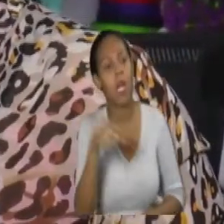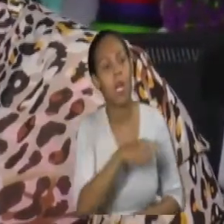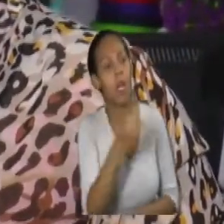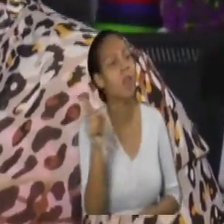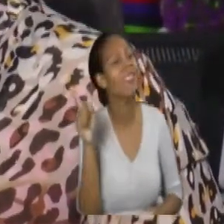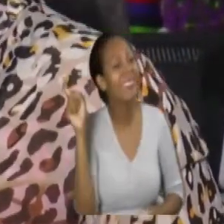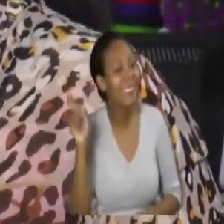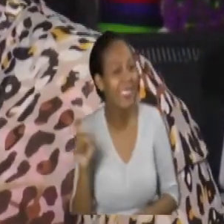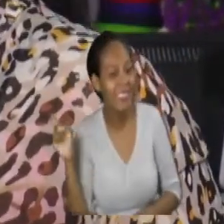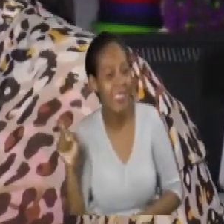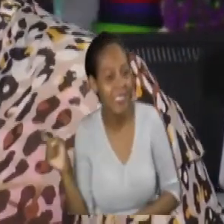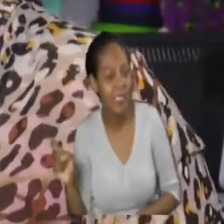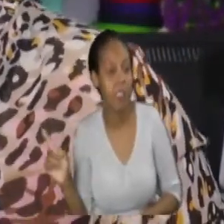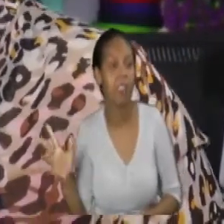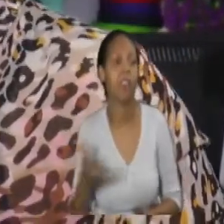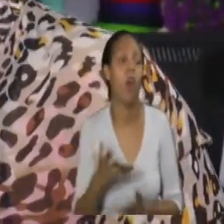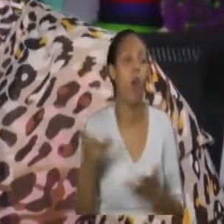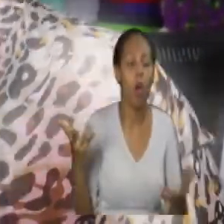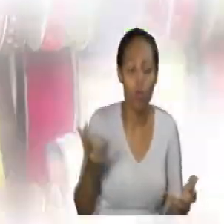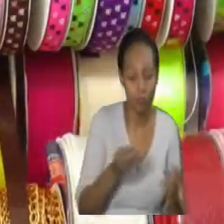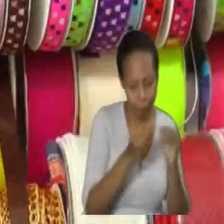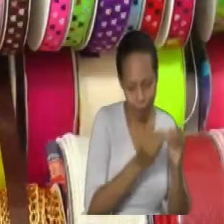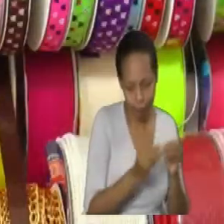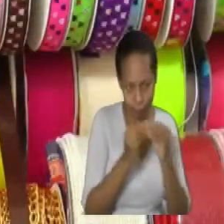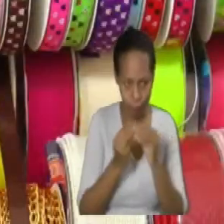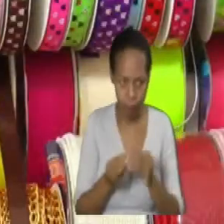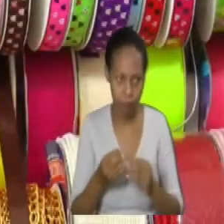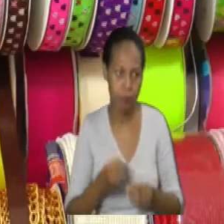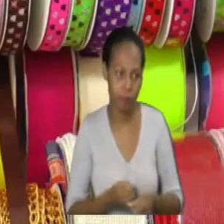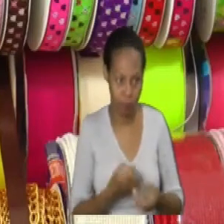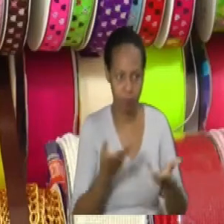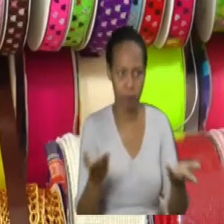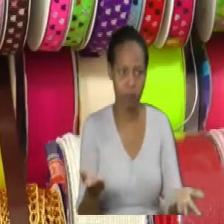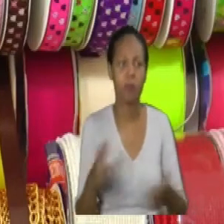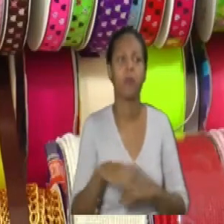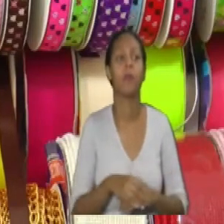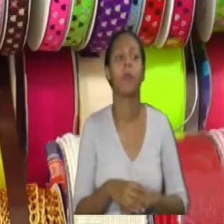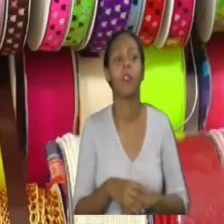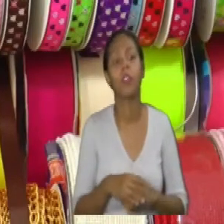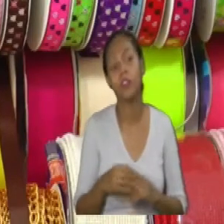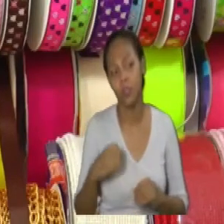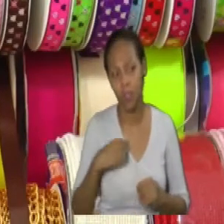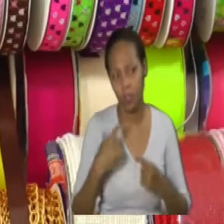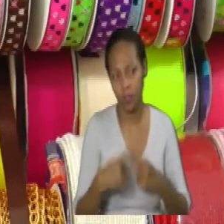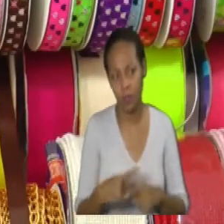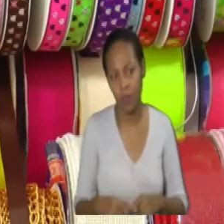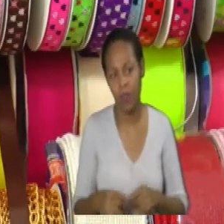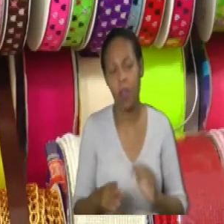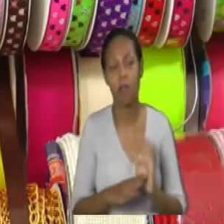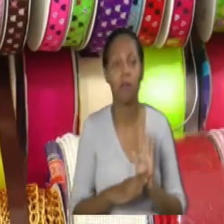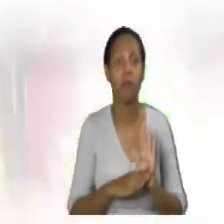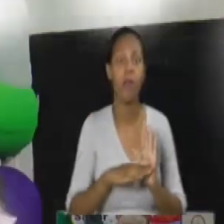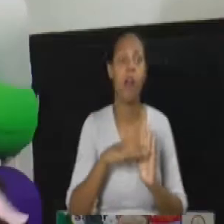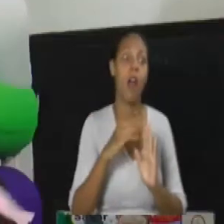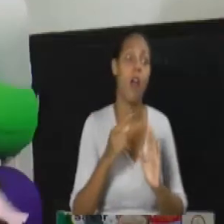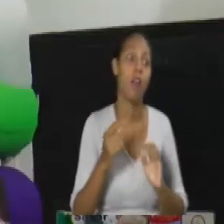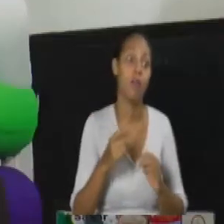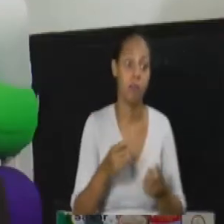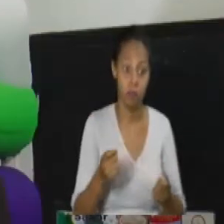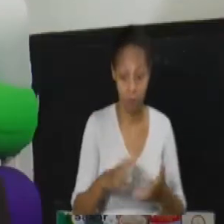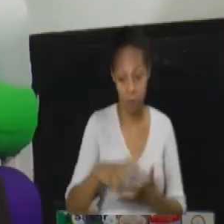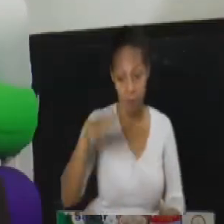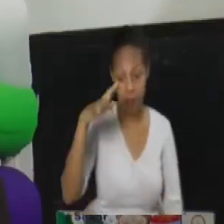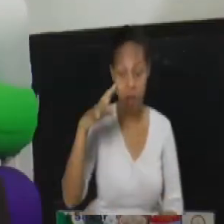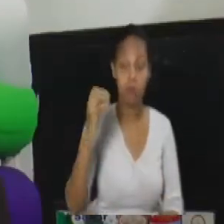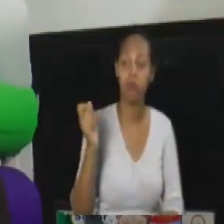quieran adquirir cosas para manualidades. Nosotros también podemos manejar un catálogo donde nosotros podemos manejar el precio al por mayor para que ustedes